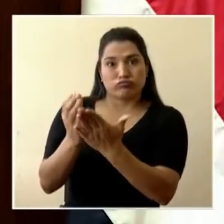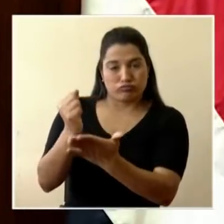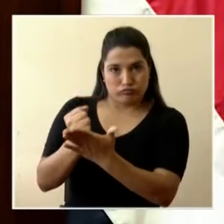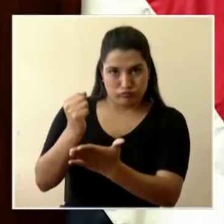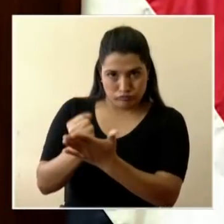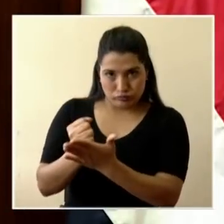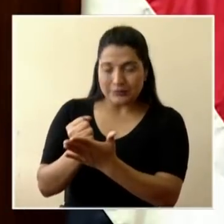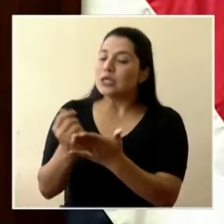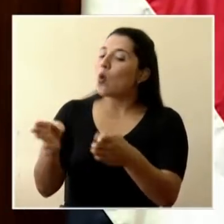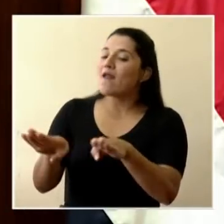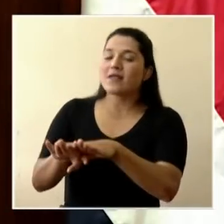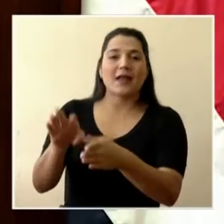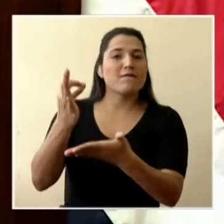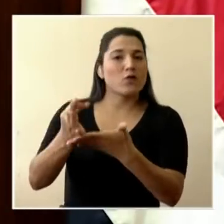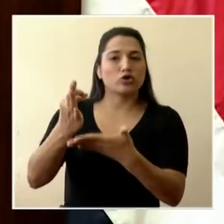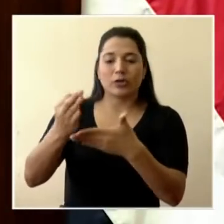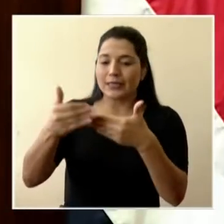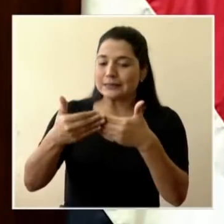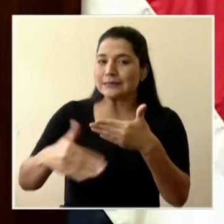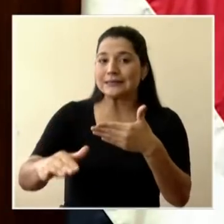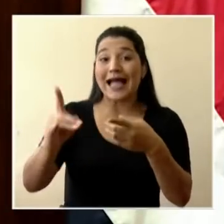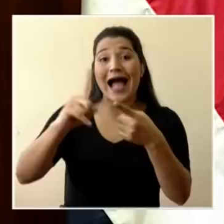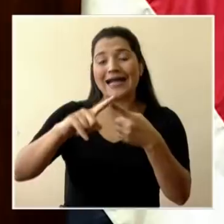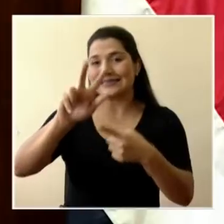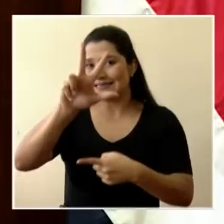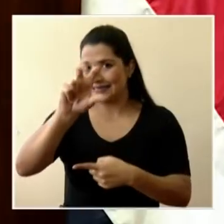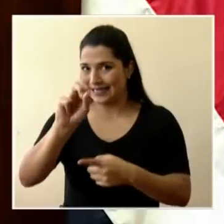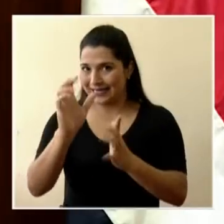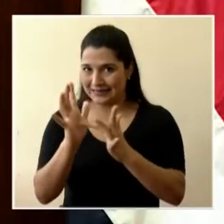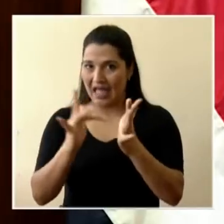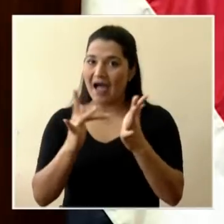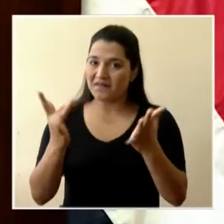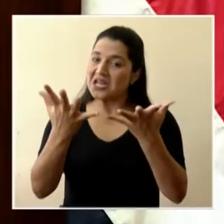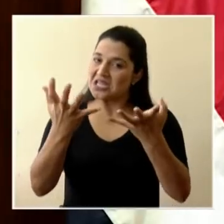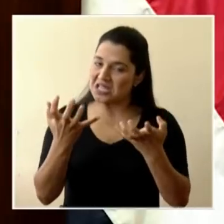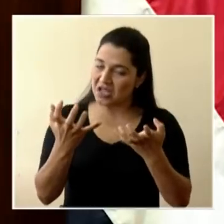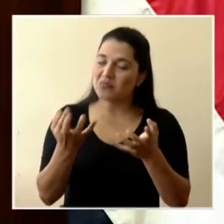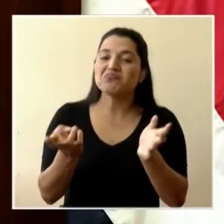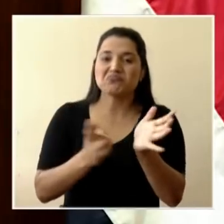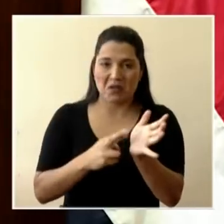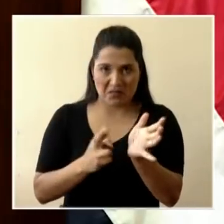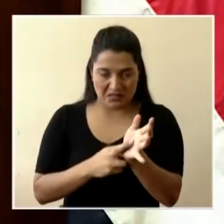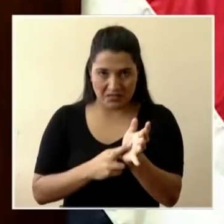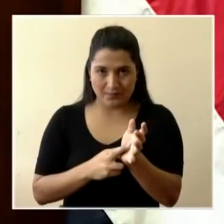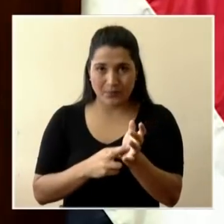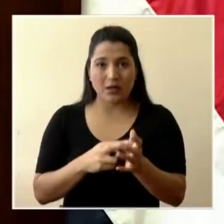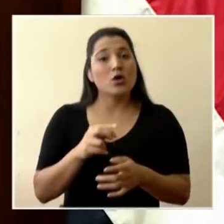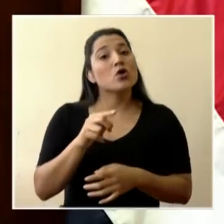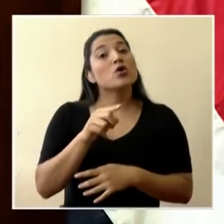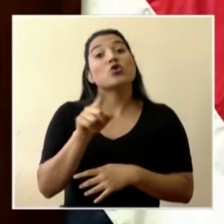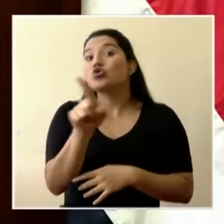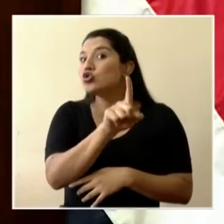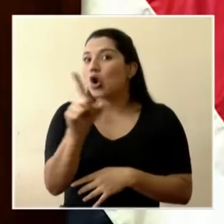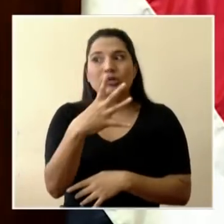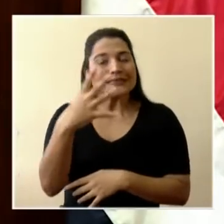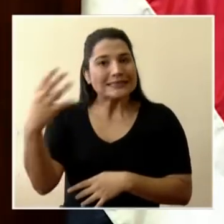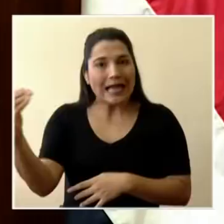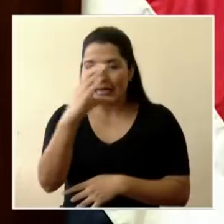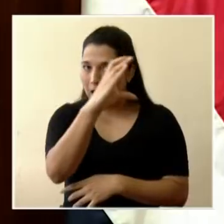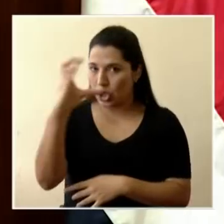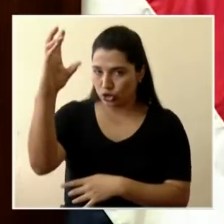extiende hasta el 30 de abril, quiero recordarles cuáles son las disposiciones. Absténgase de salir del territorio nacional,